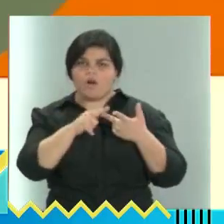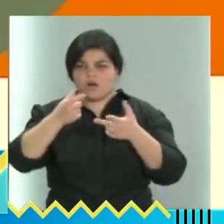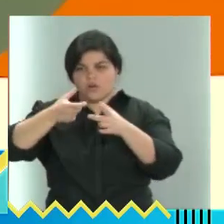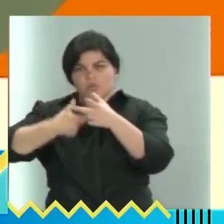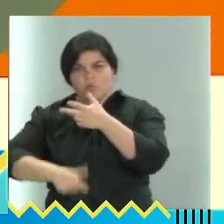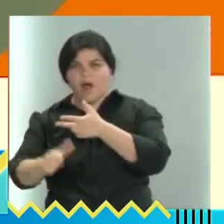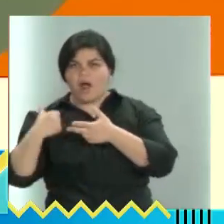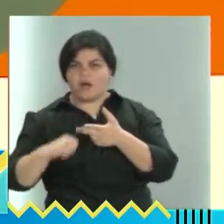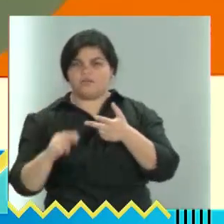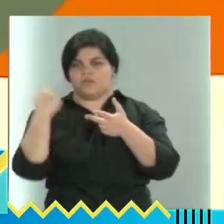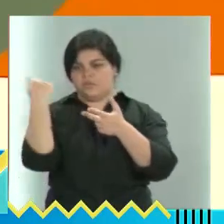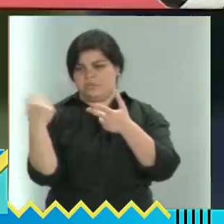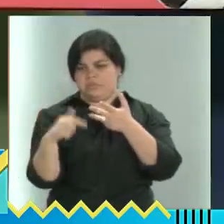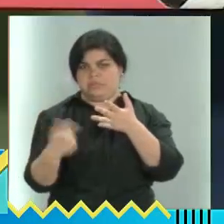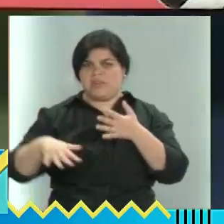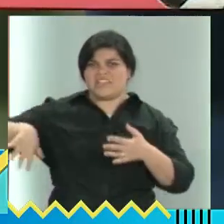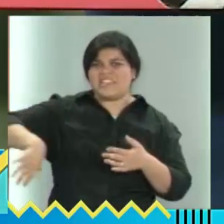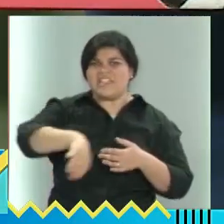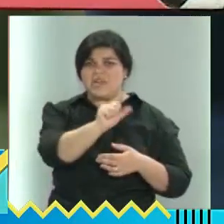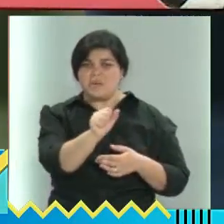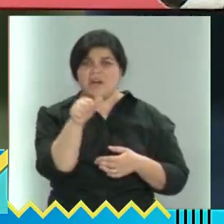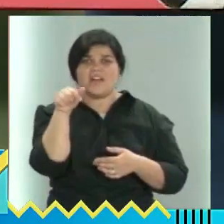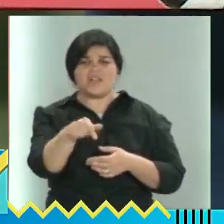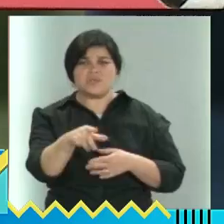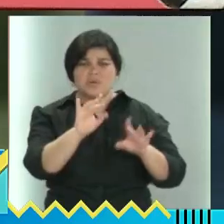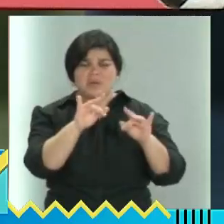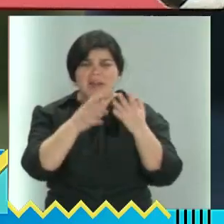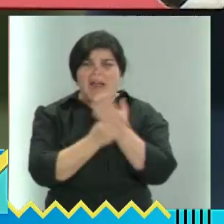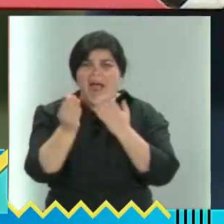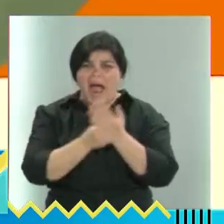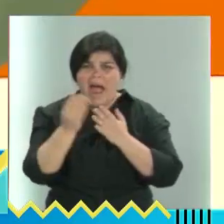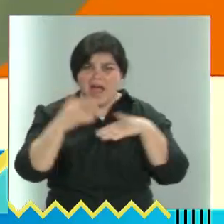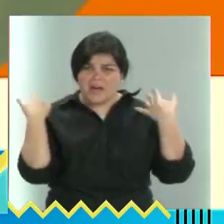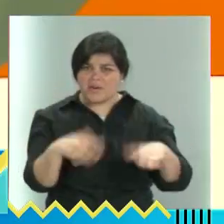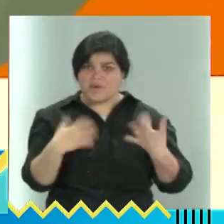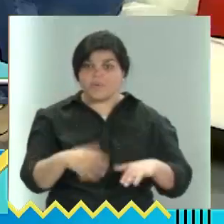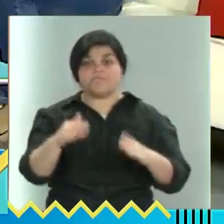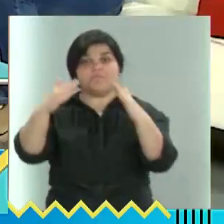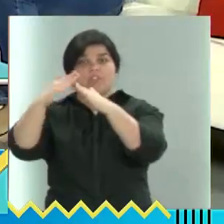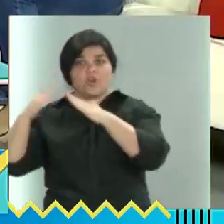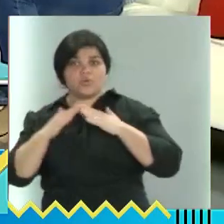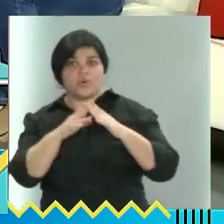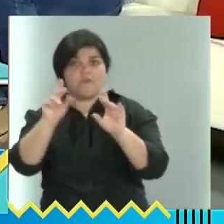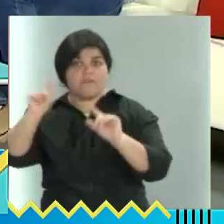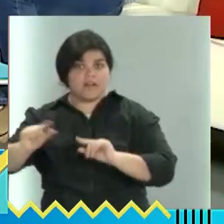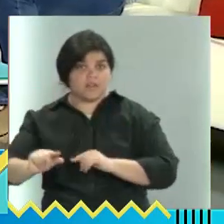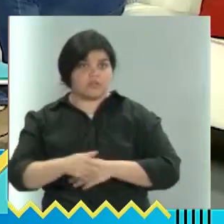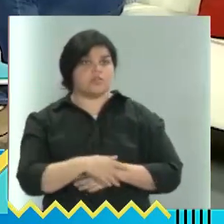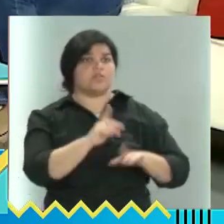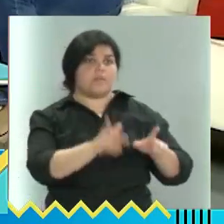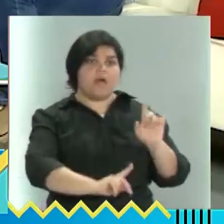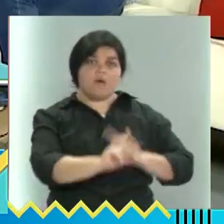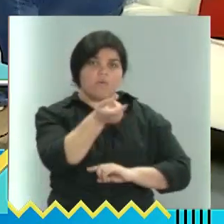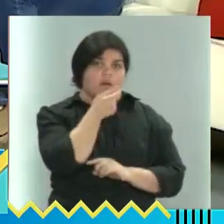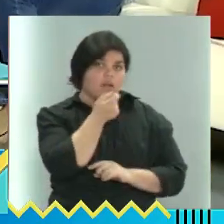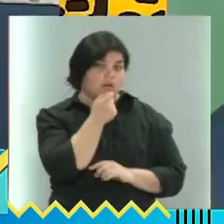cloacas, claro, y eso hace que deje de ser sustentable, lo que habíamos hablado. Hemos tenido ejemplos que uno por ahí